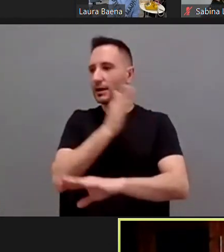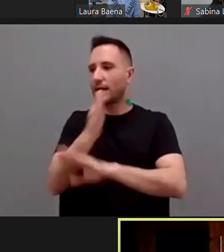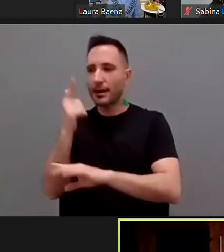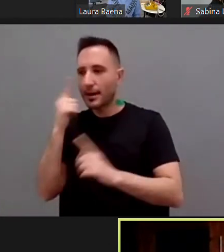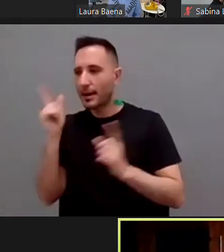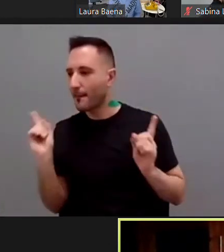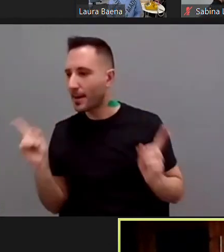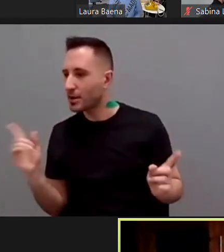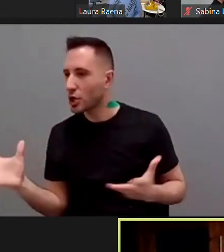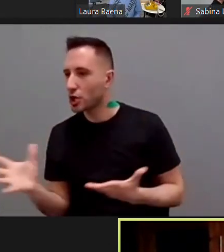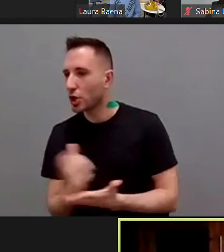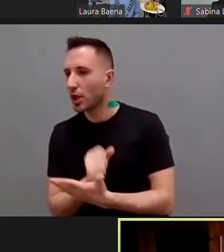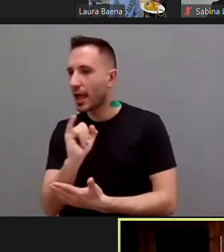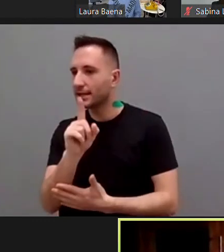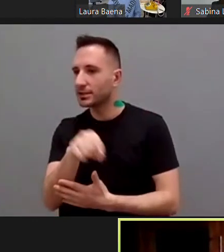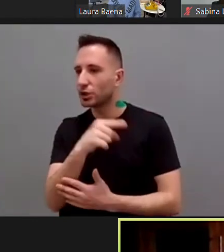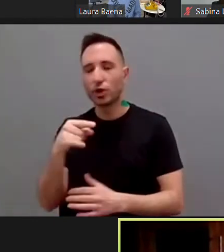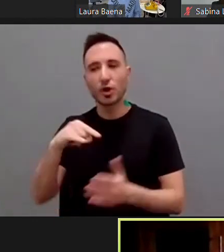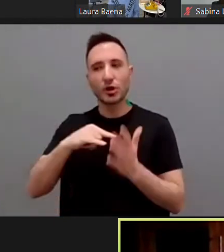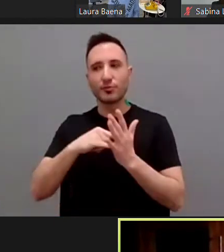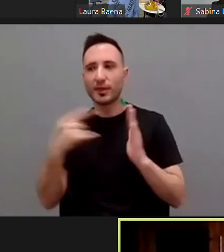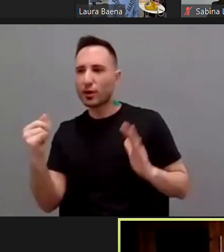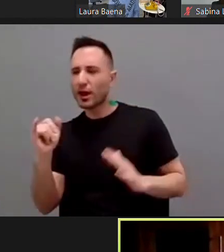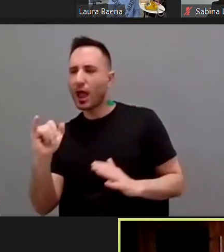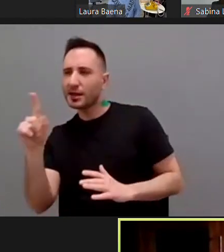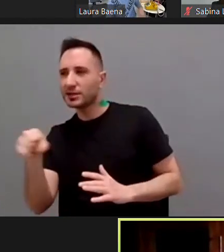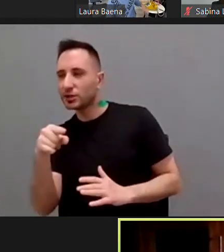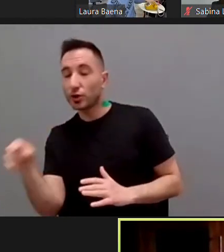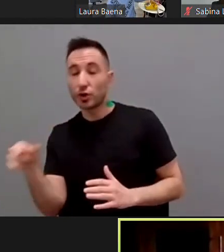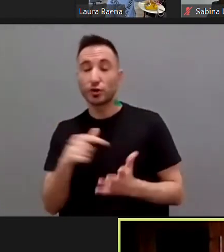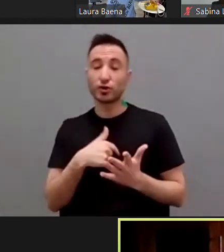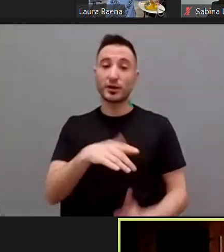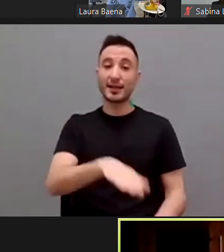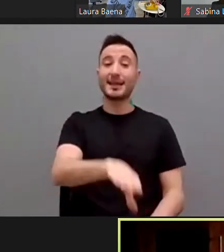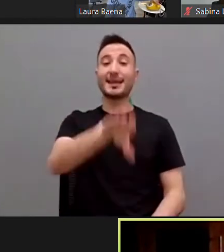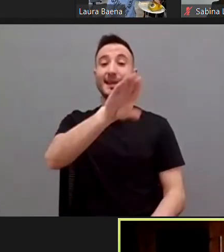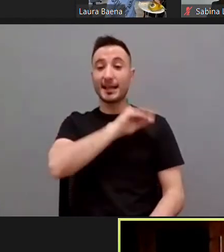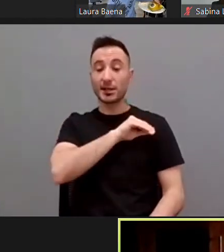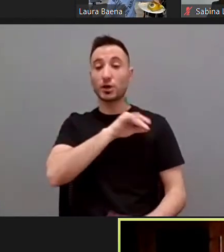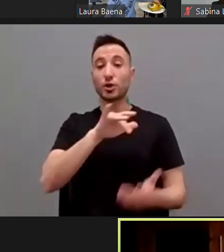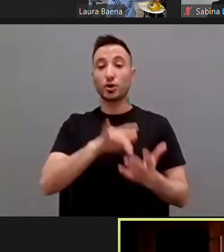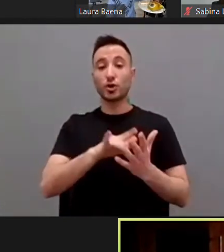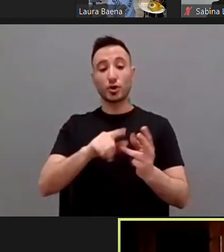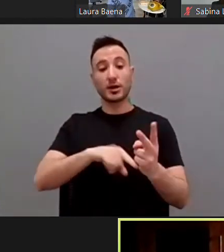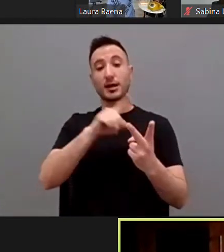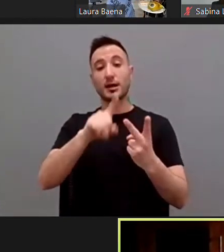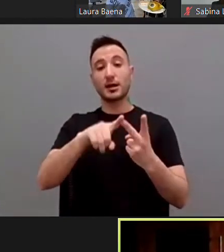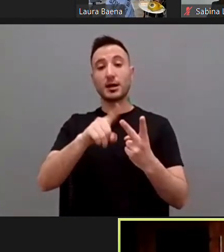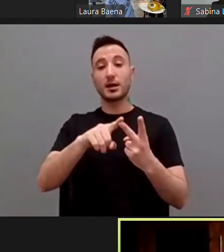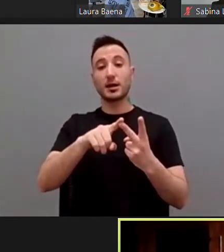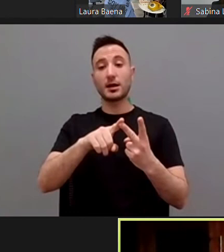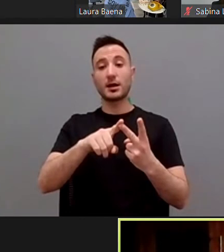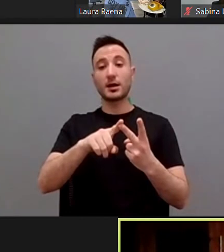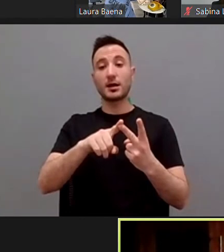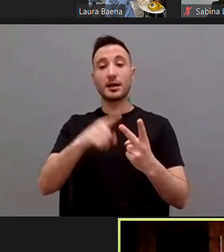si tiene todos los medios y demás. Entiendo obviamente que si la denuncia ha sido originada por el